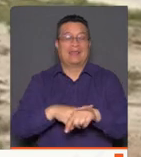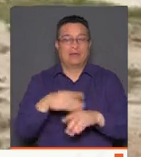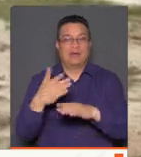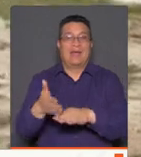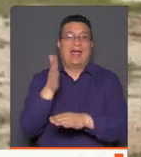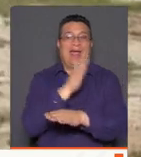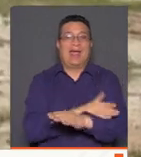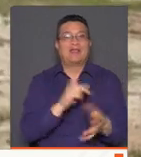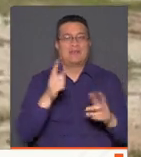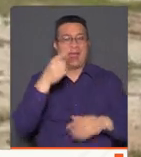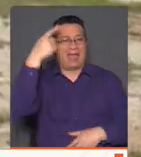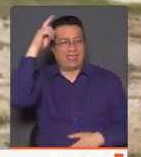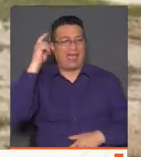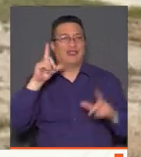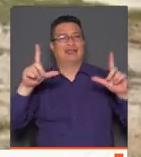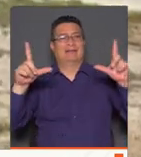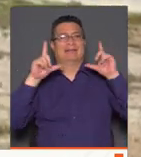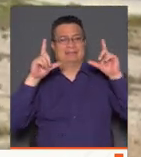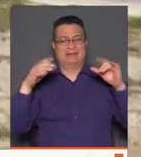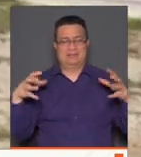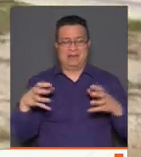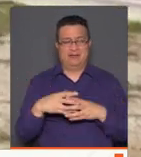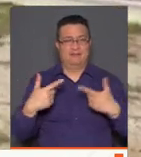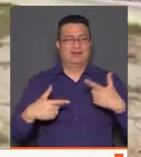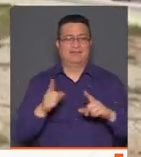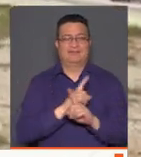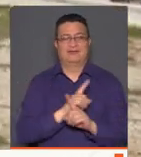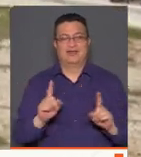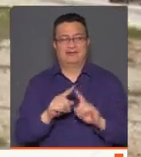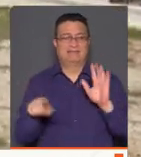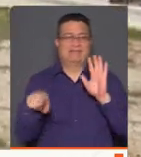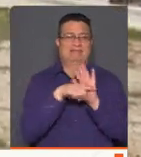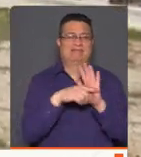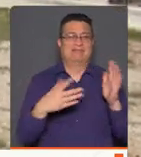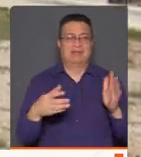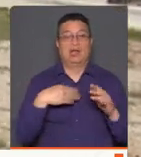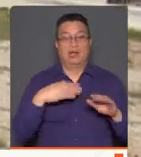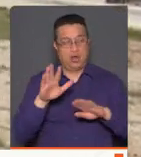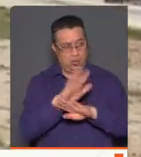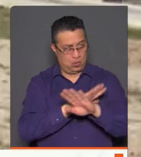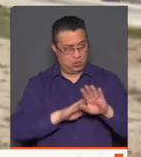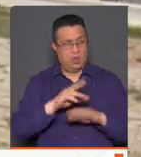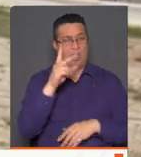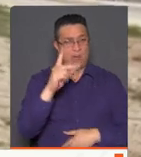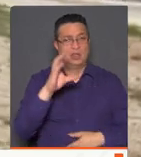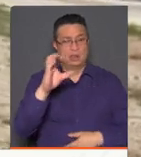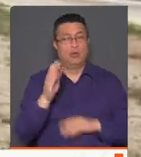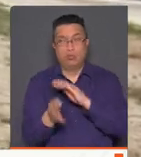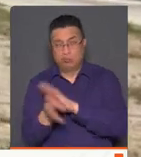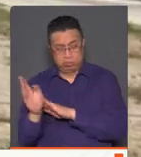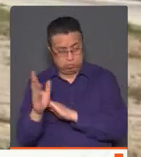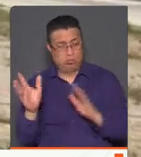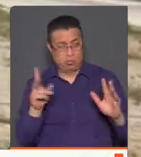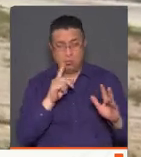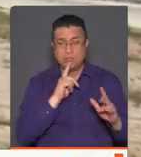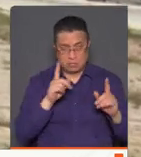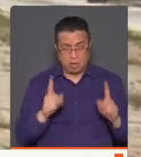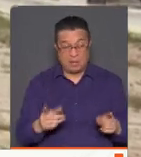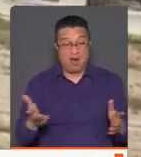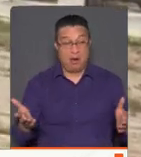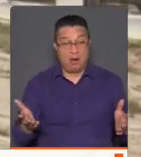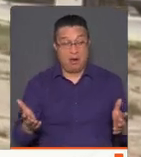no hacer más daño al partido. Yo creo que todos queremos cuidar la democracia cristiana, incluso los que se están yendo. No puedo